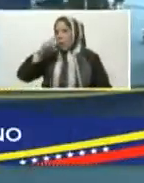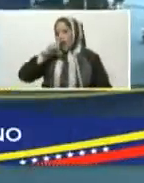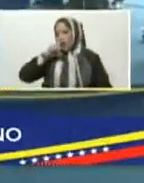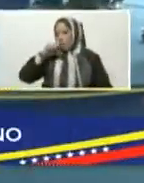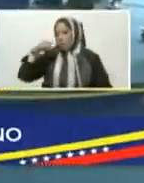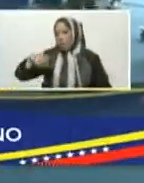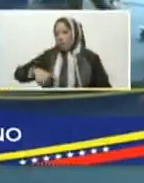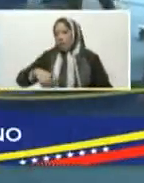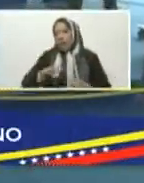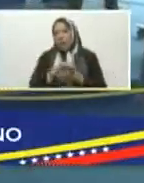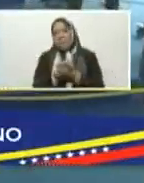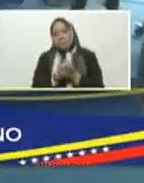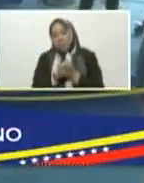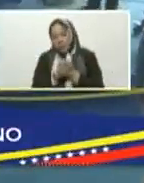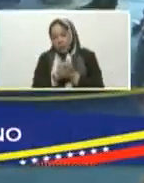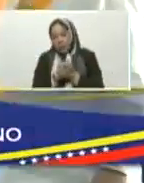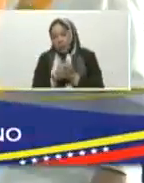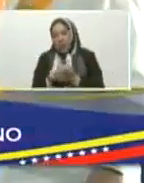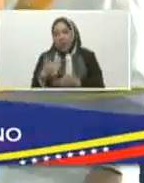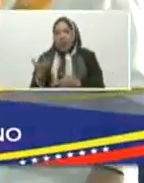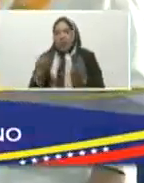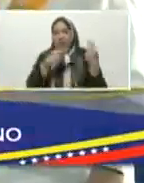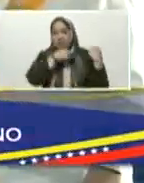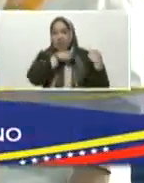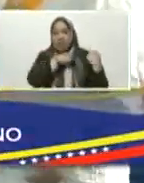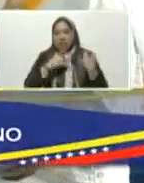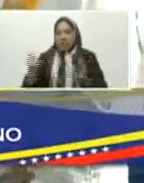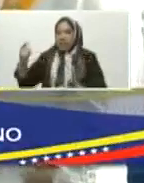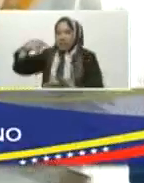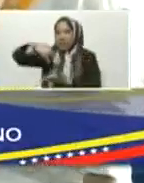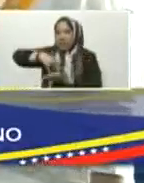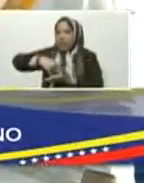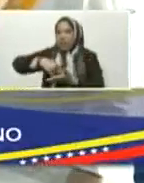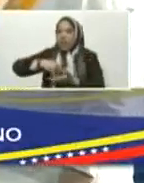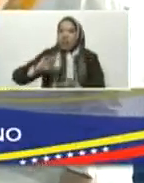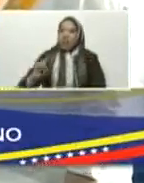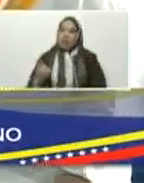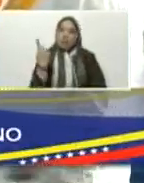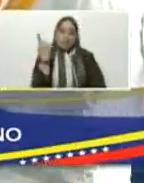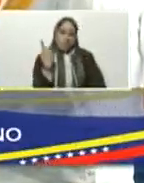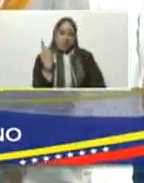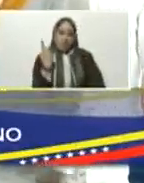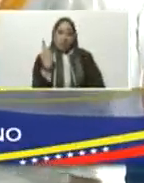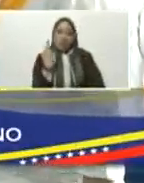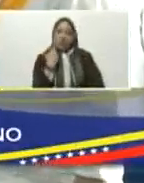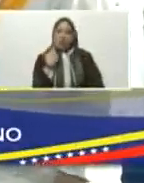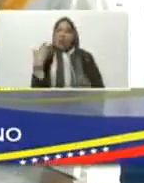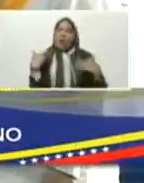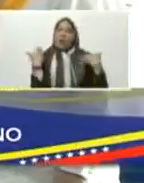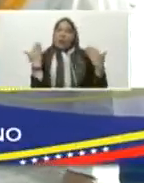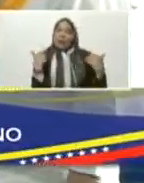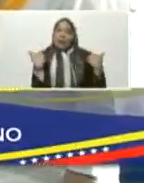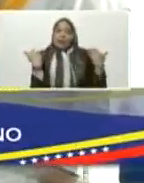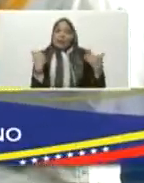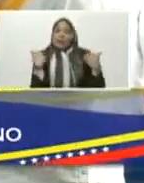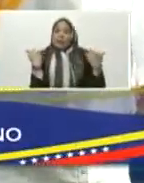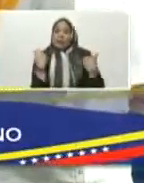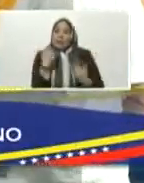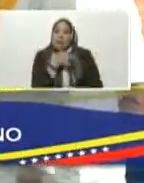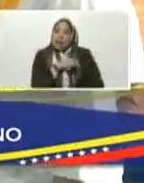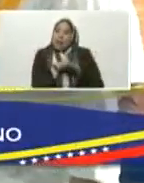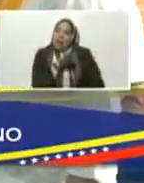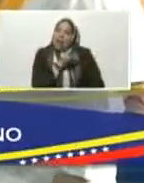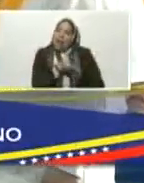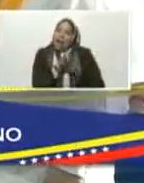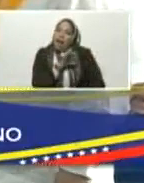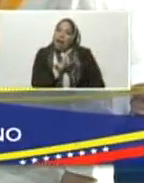de Carabobo, del equipo de su dirección. En primer lugar, nos da emoción, nos da espíritu de